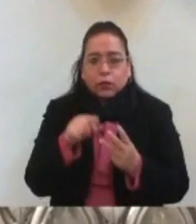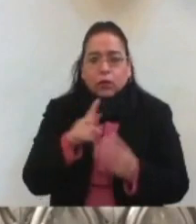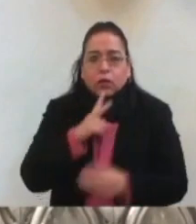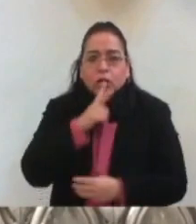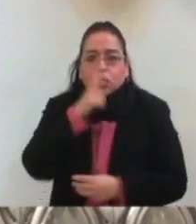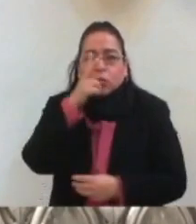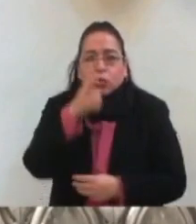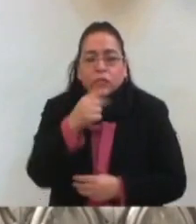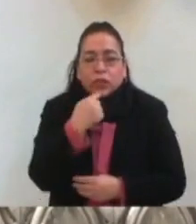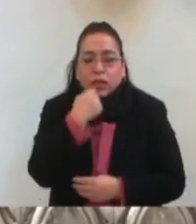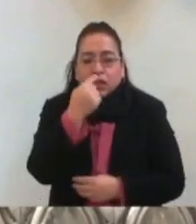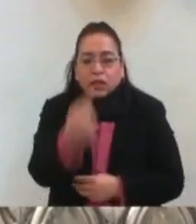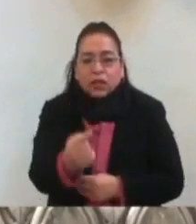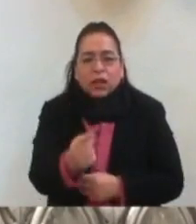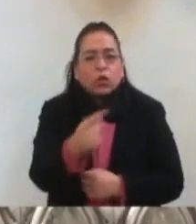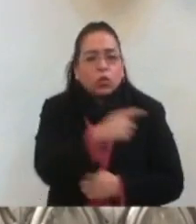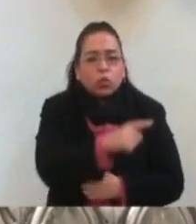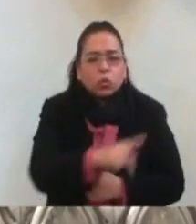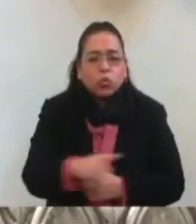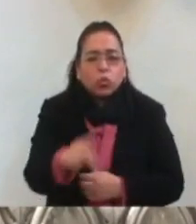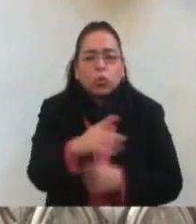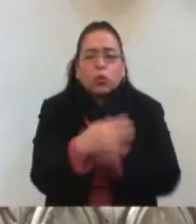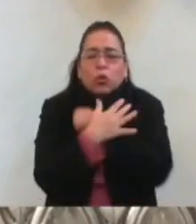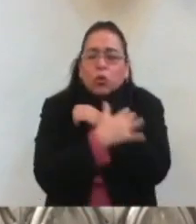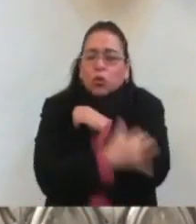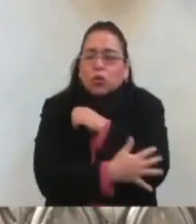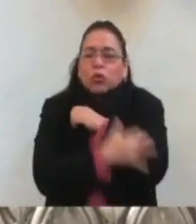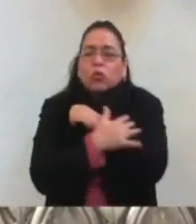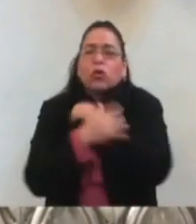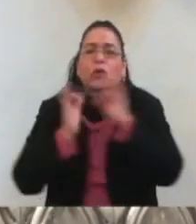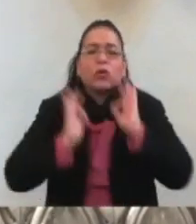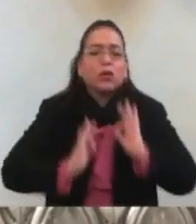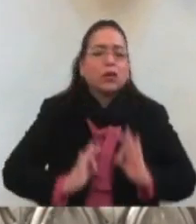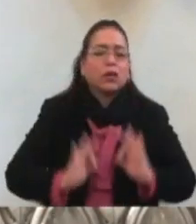consuelen consuelen a mi pueblo